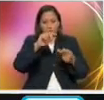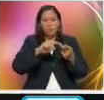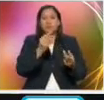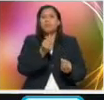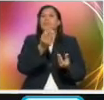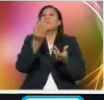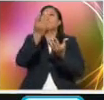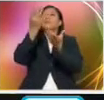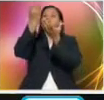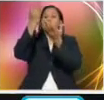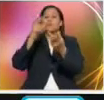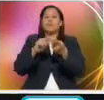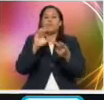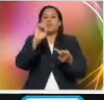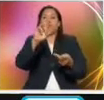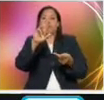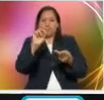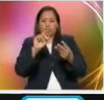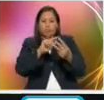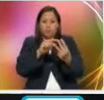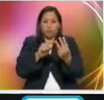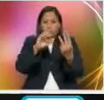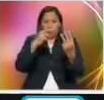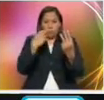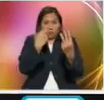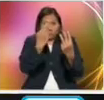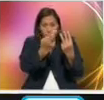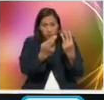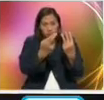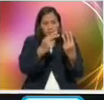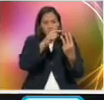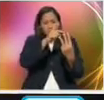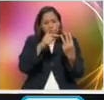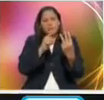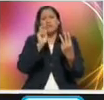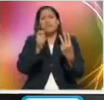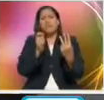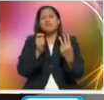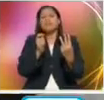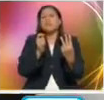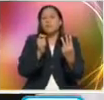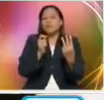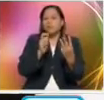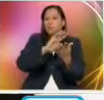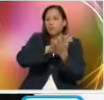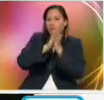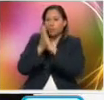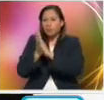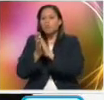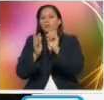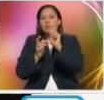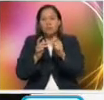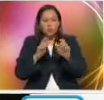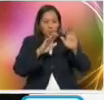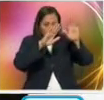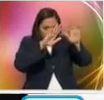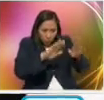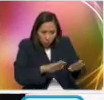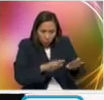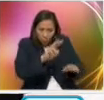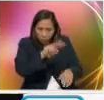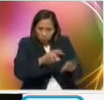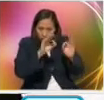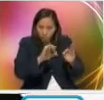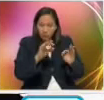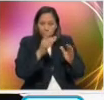el oro, ¿no? Ahora, estos regalos están a su vez asociados con la interpretación de que están adorando al